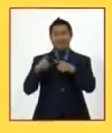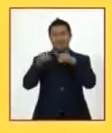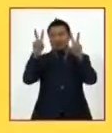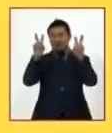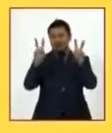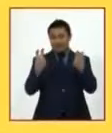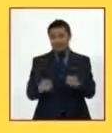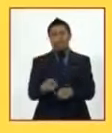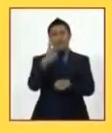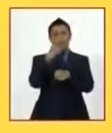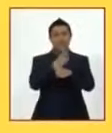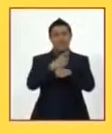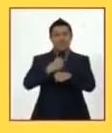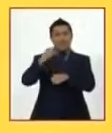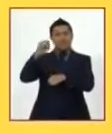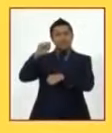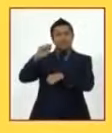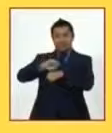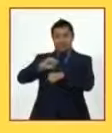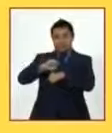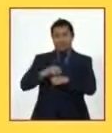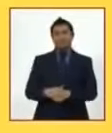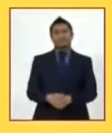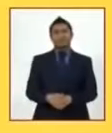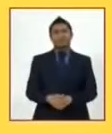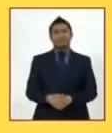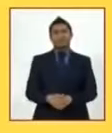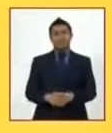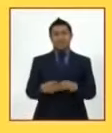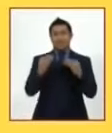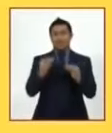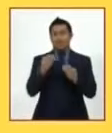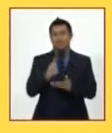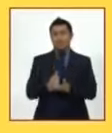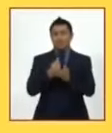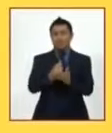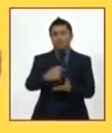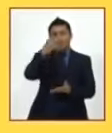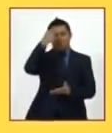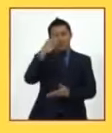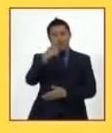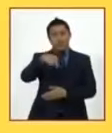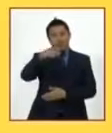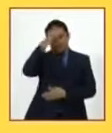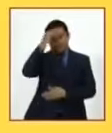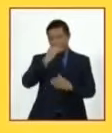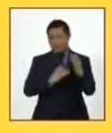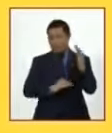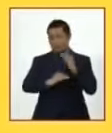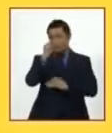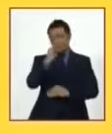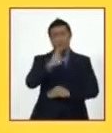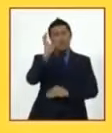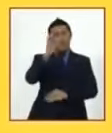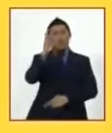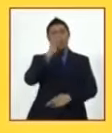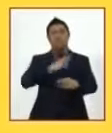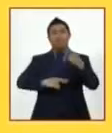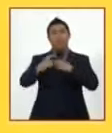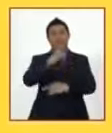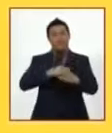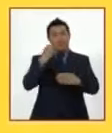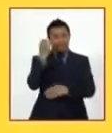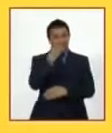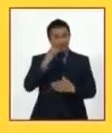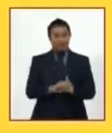grado. Estos contenidos les serán de mucha ayuda en su crecimiento personal y cuando regresen a la escuela. En esta